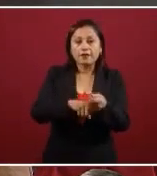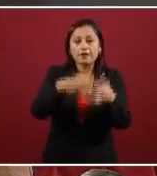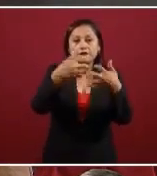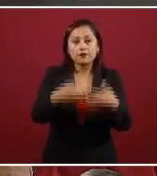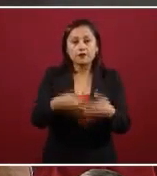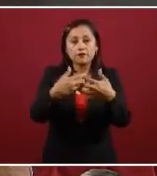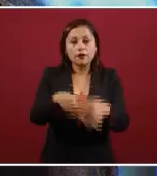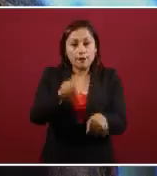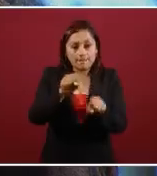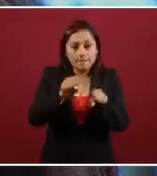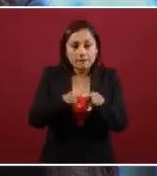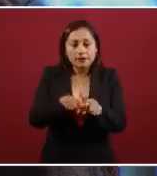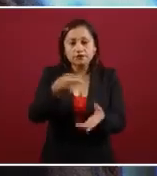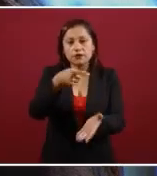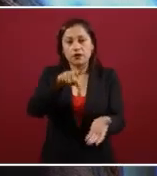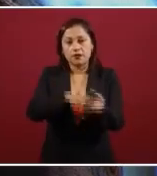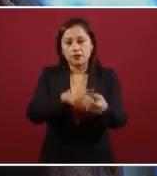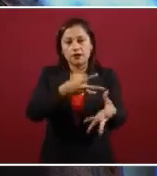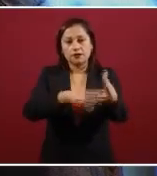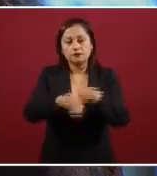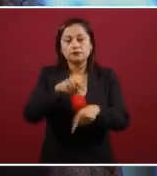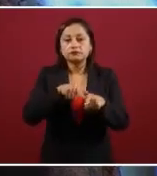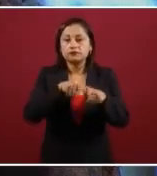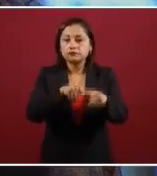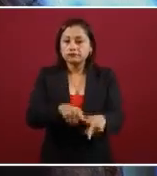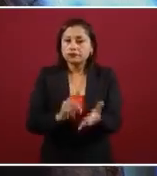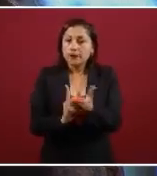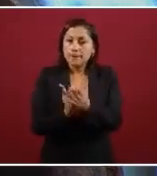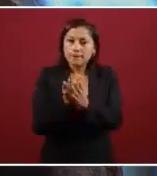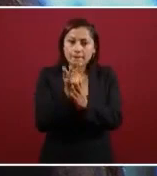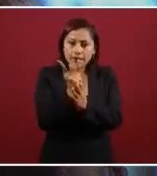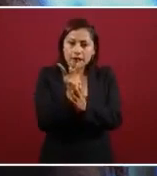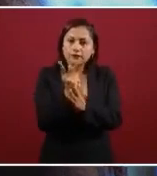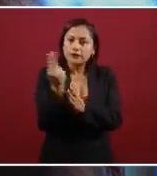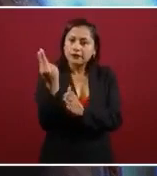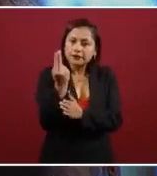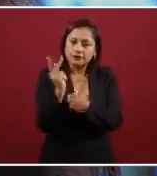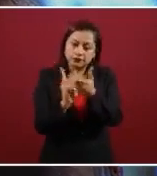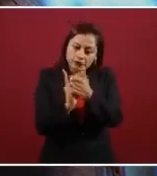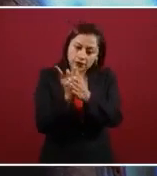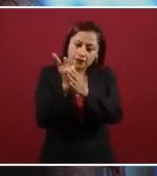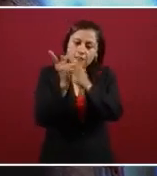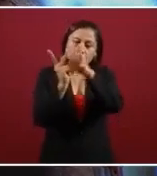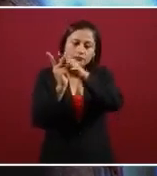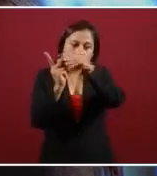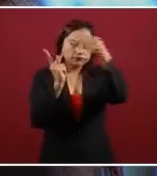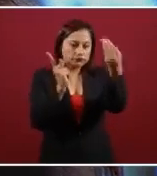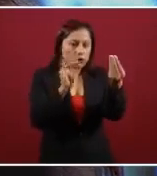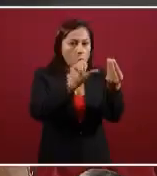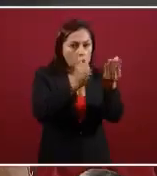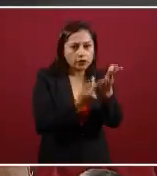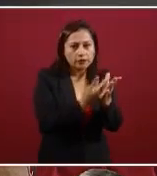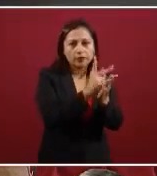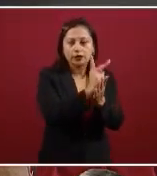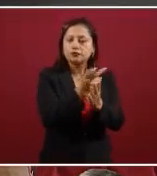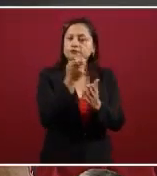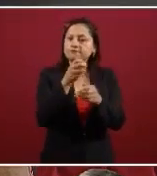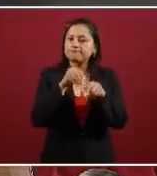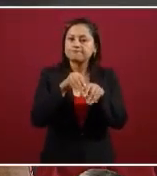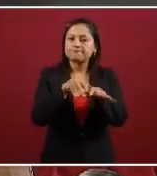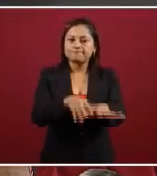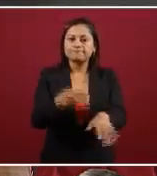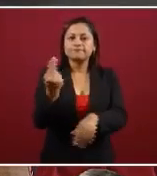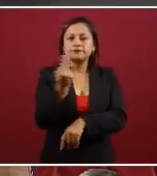primer planteamiento, tener plantas, una buena planta para poder llevar y plantar. Capacitar a las compañeras y